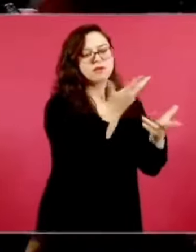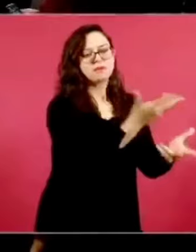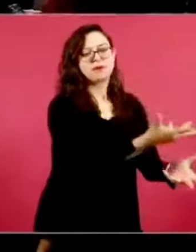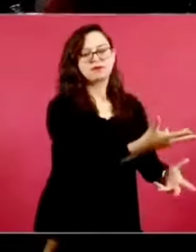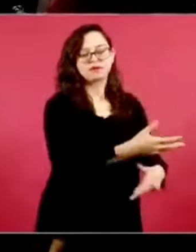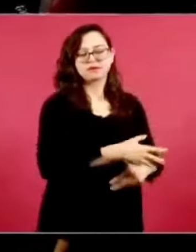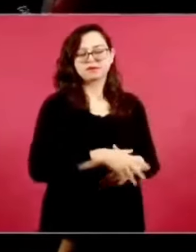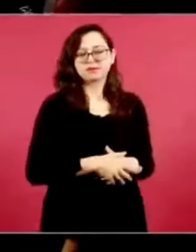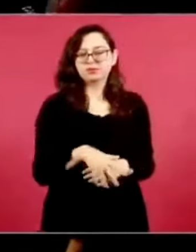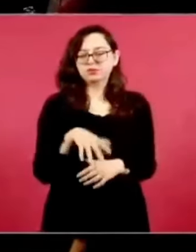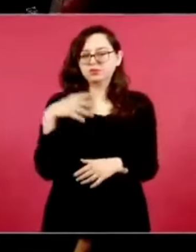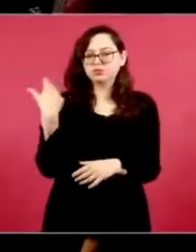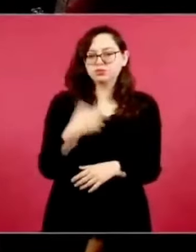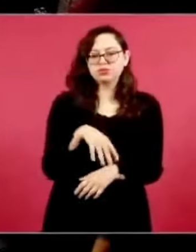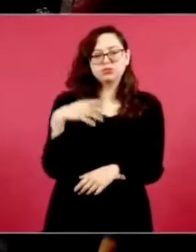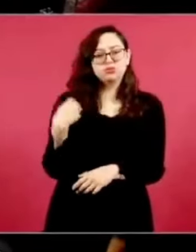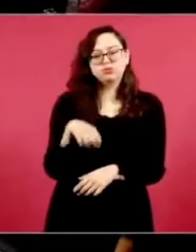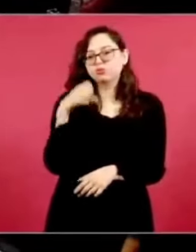Y